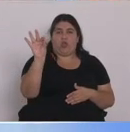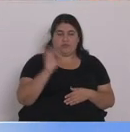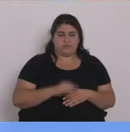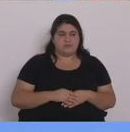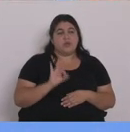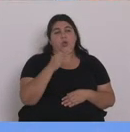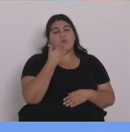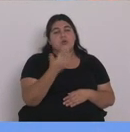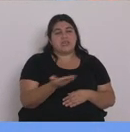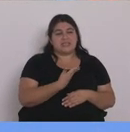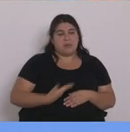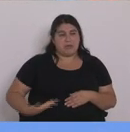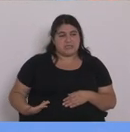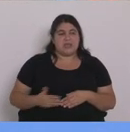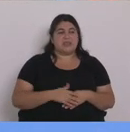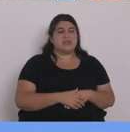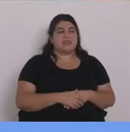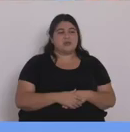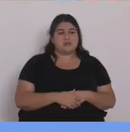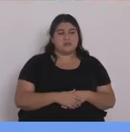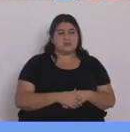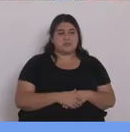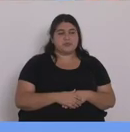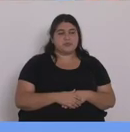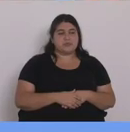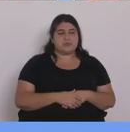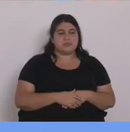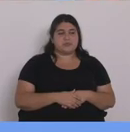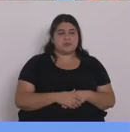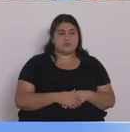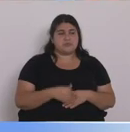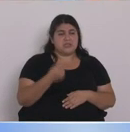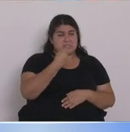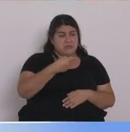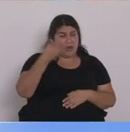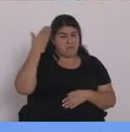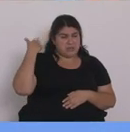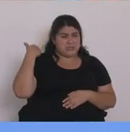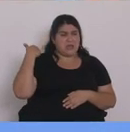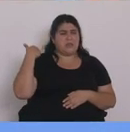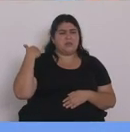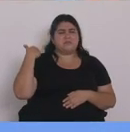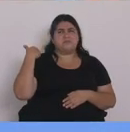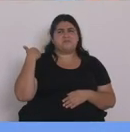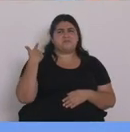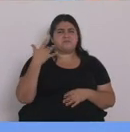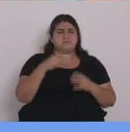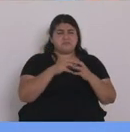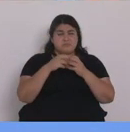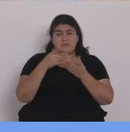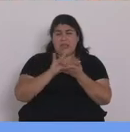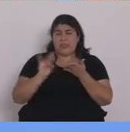Gracias, señora presidenta. Mire, la semana pasada, cuando se hacía el debate en